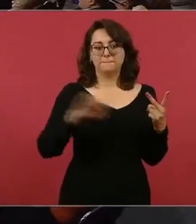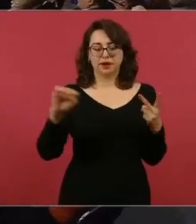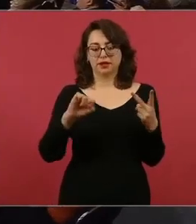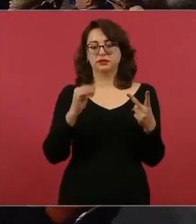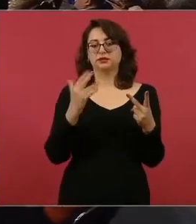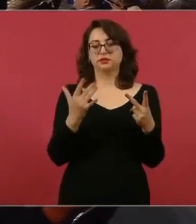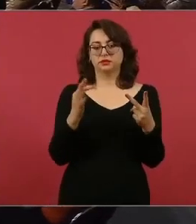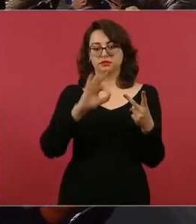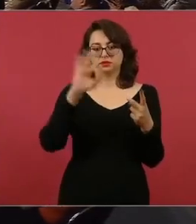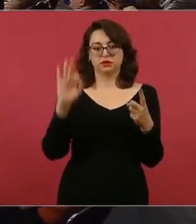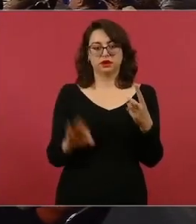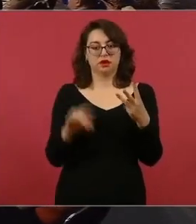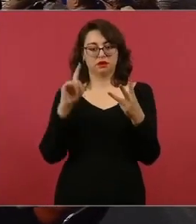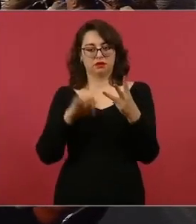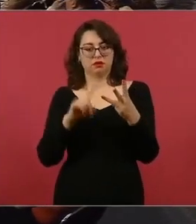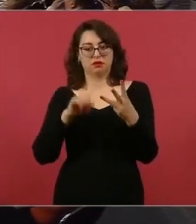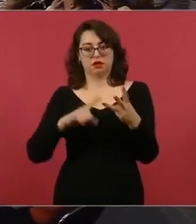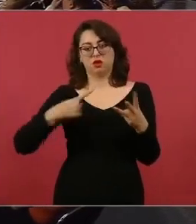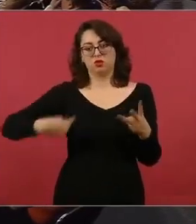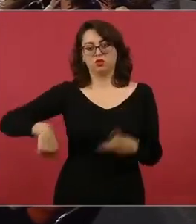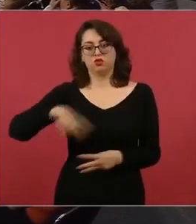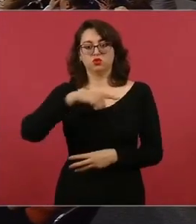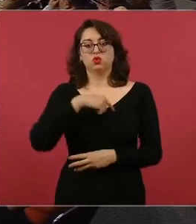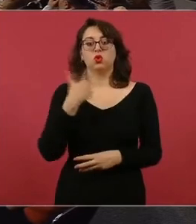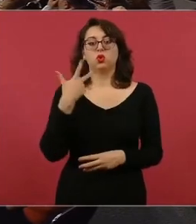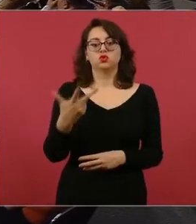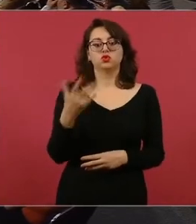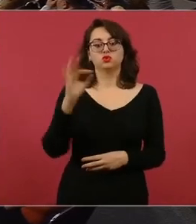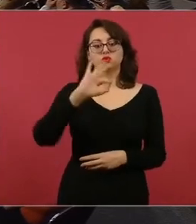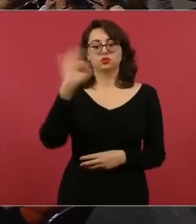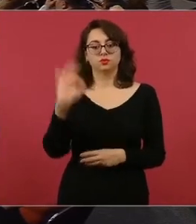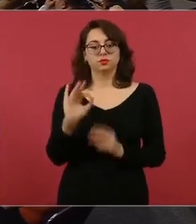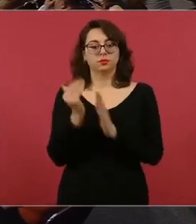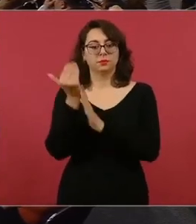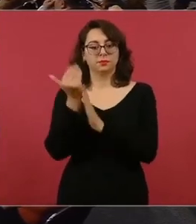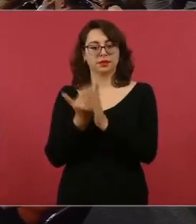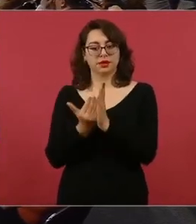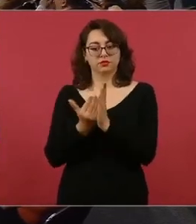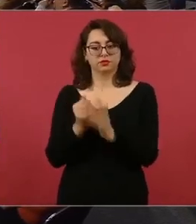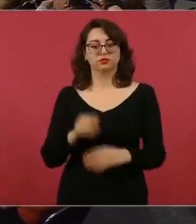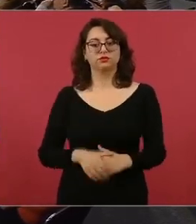8% en el precio del diésel. Adelante.